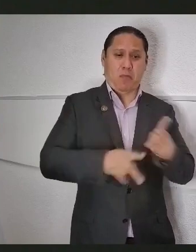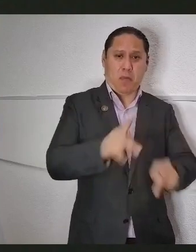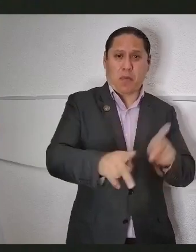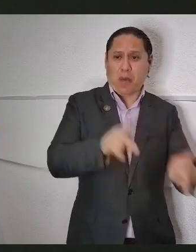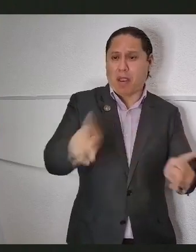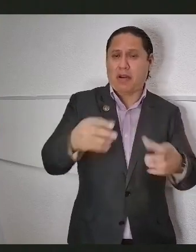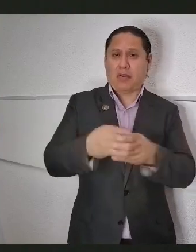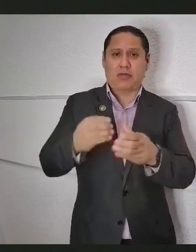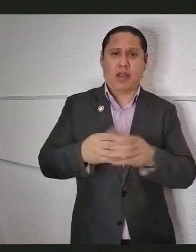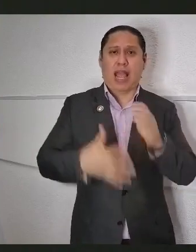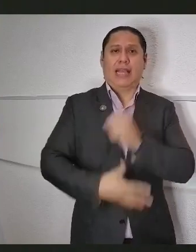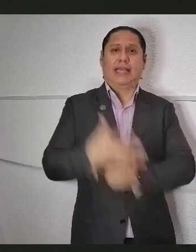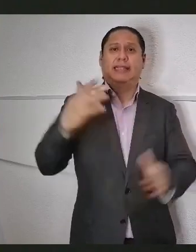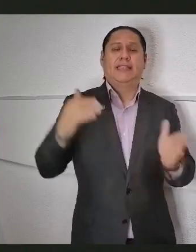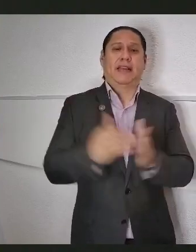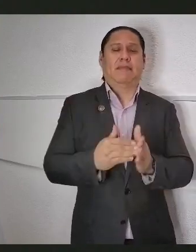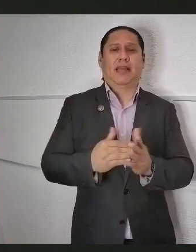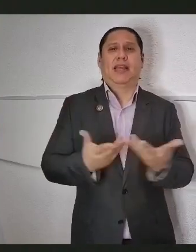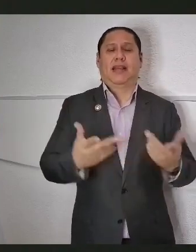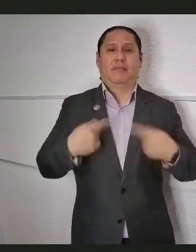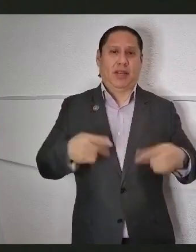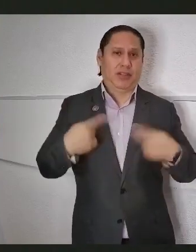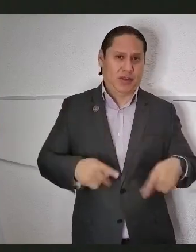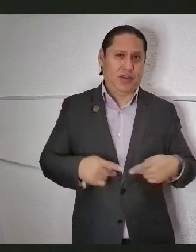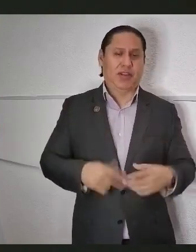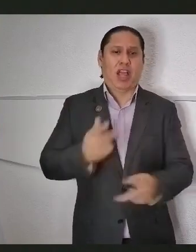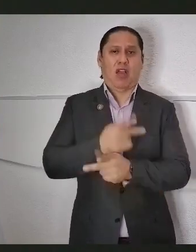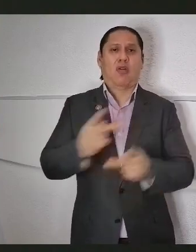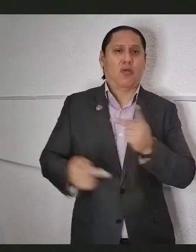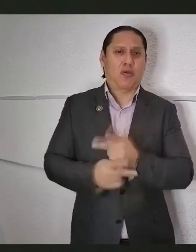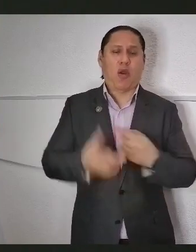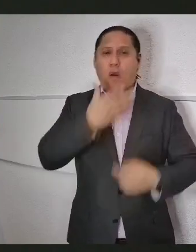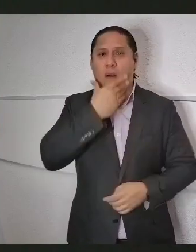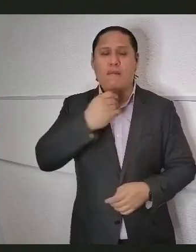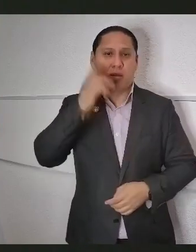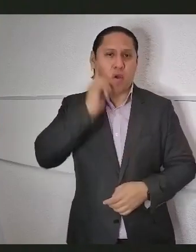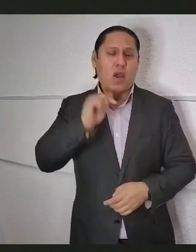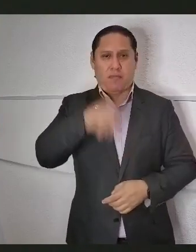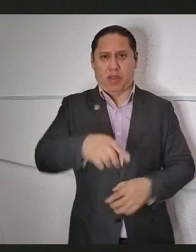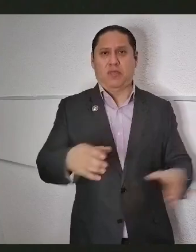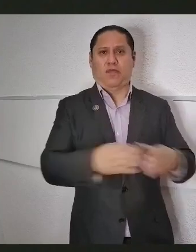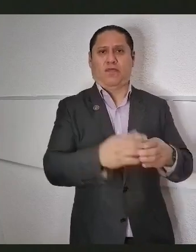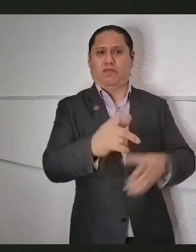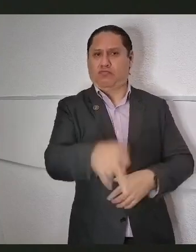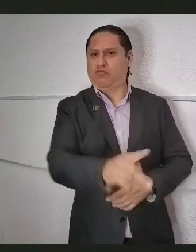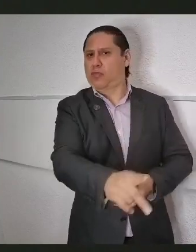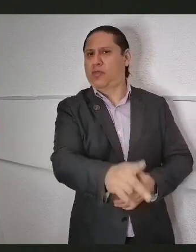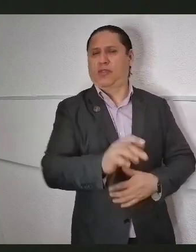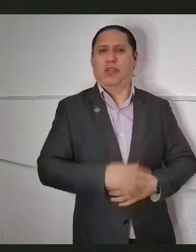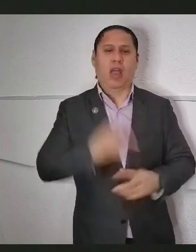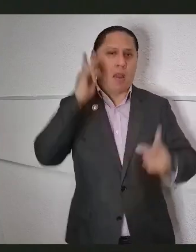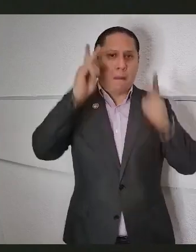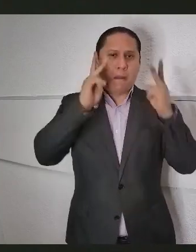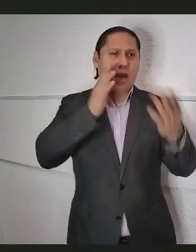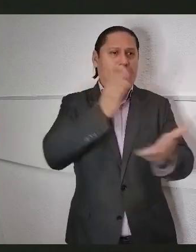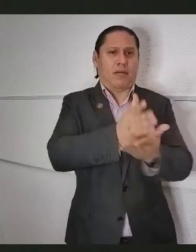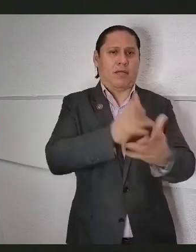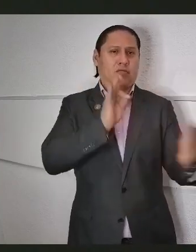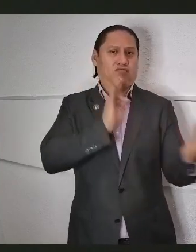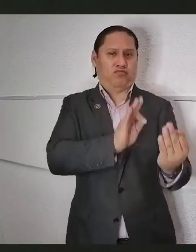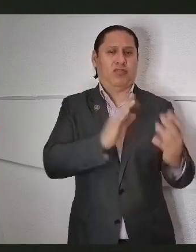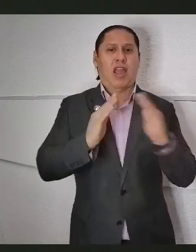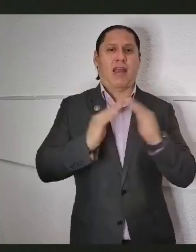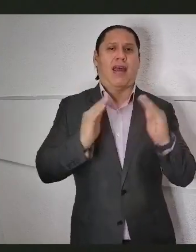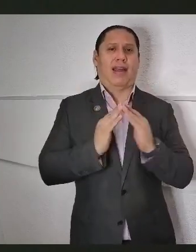de 15,000 habitantes a las y los productores que habitan en estas localidades. Se les visitó directamente en